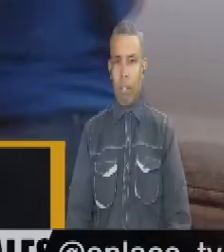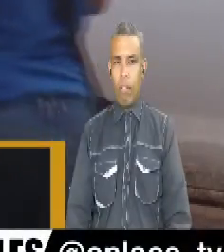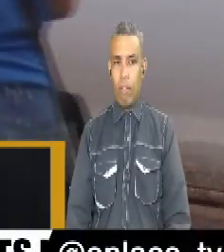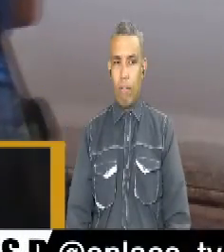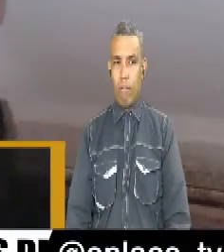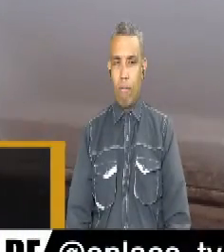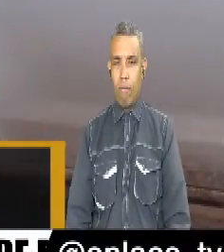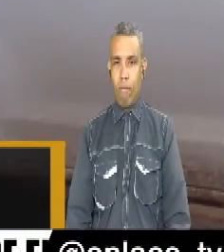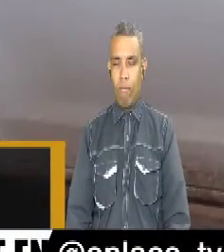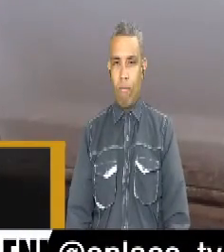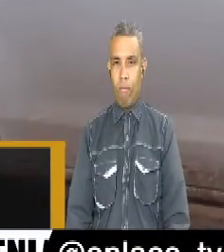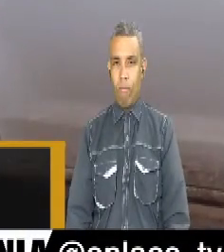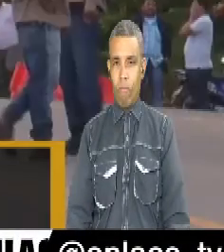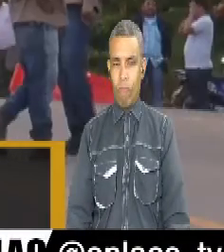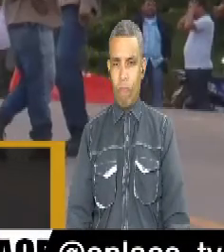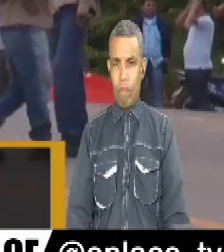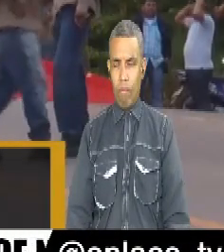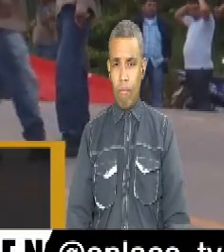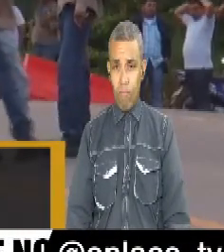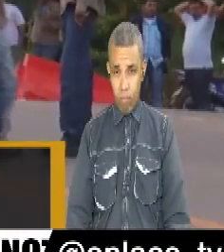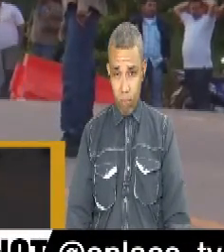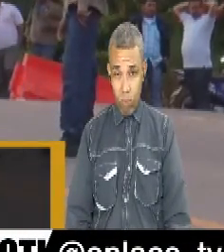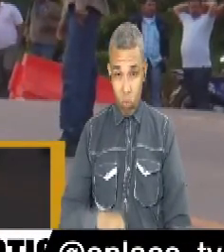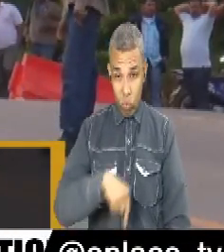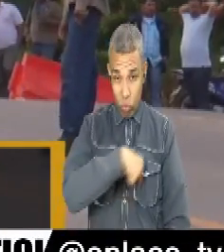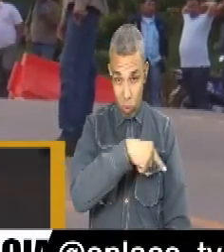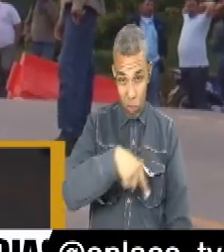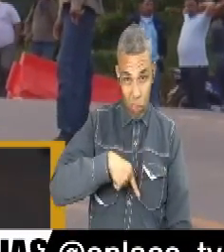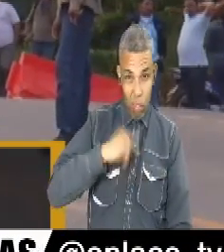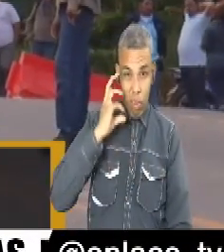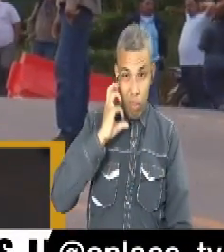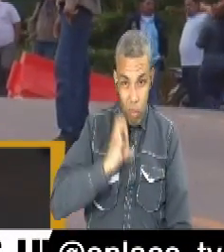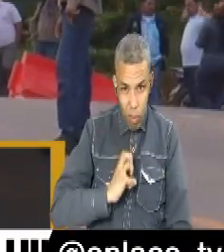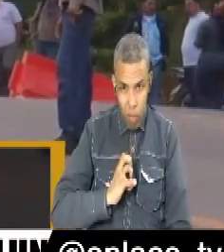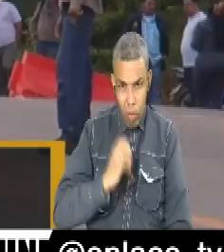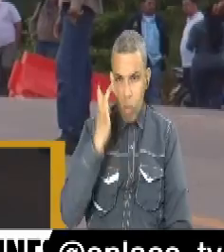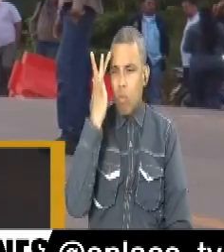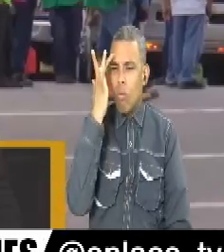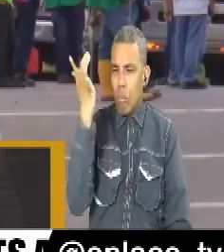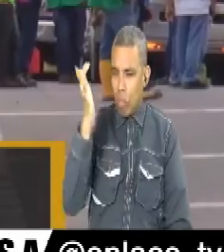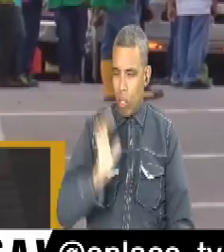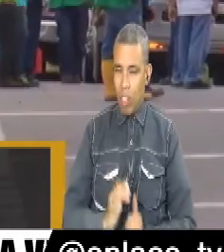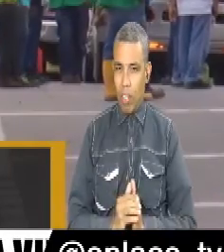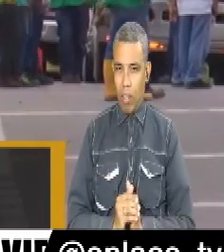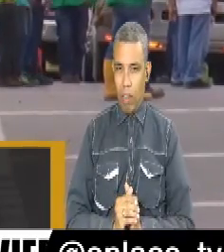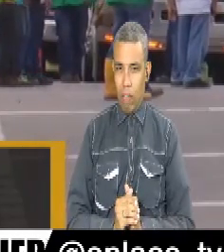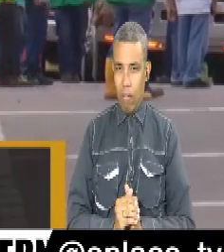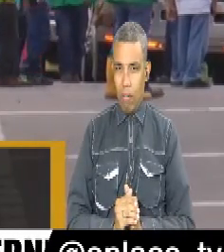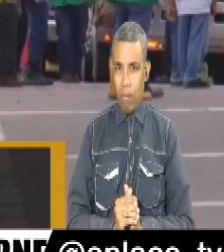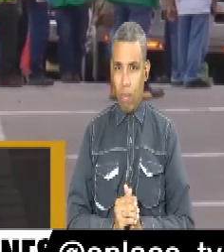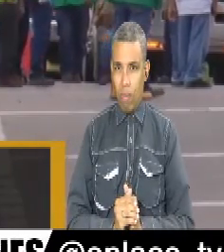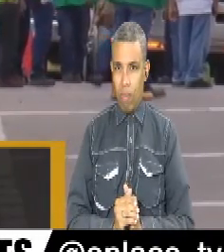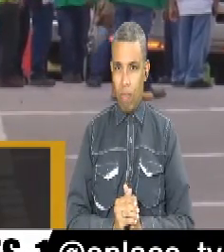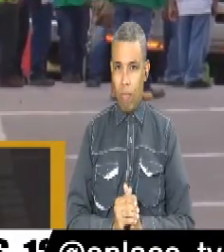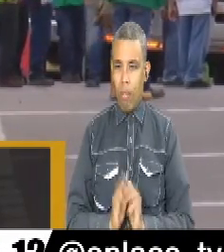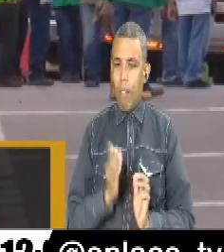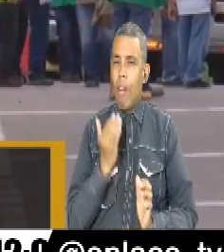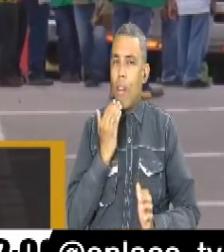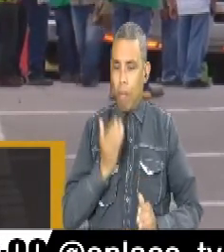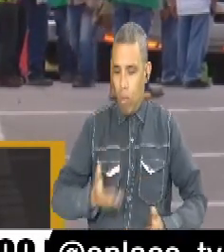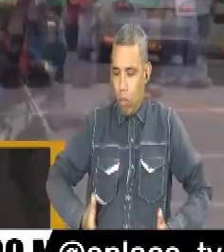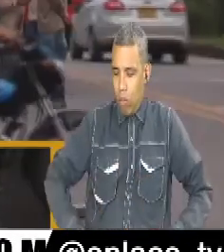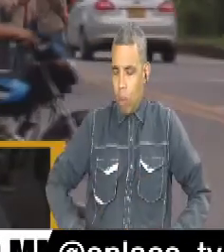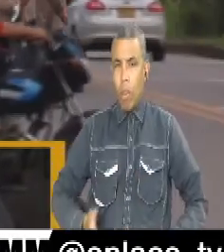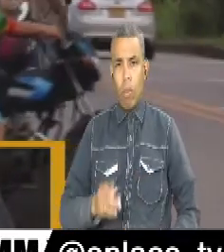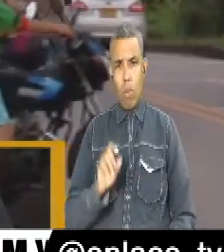Con robarnos a los comerciantes de Barranca, con quitarnos, si un pantalón vale 10 pesos,